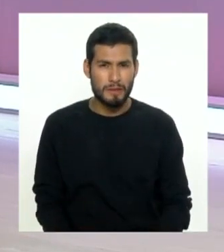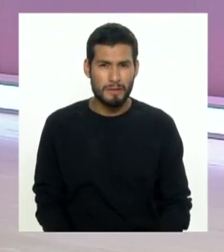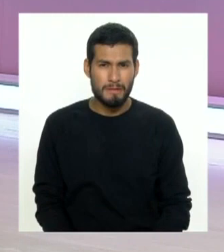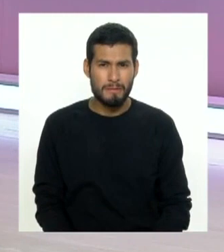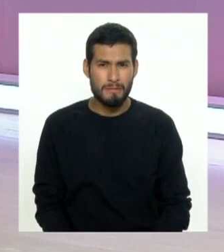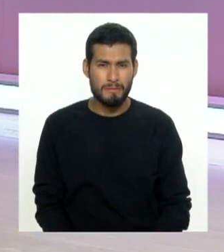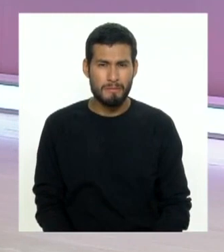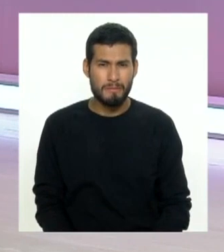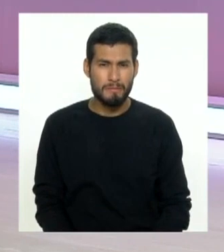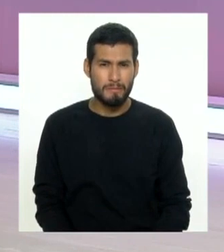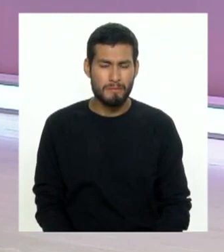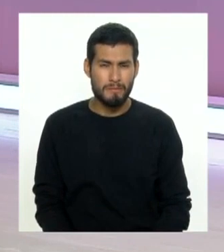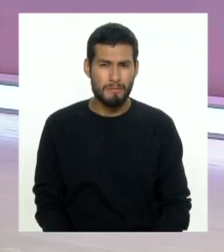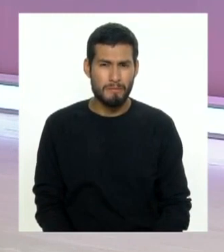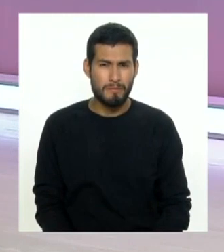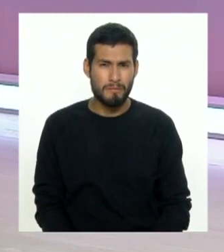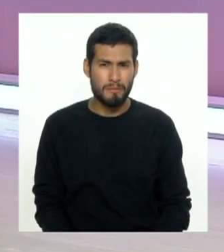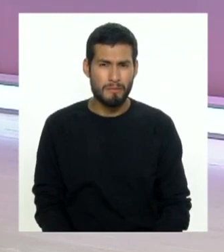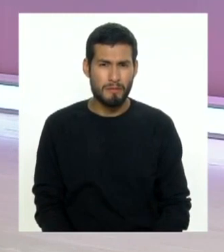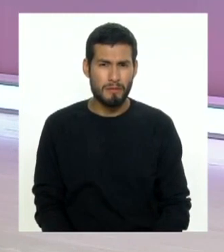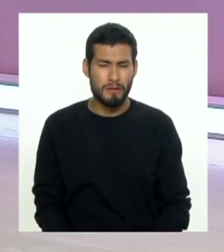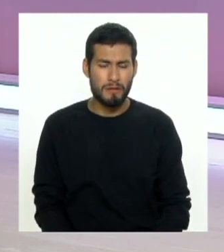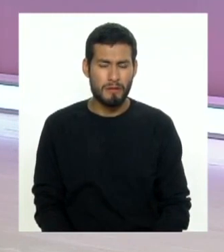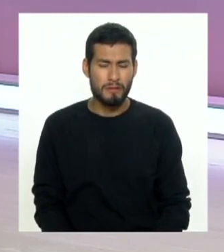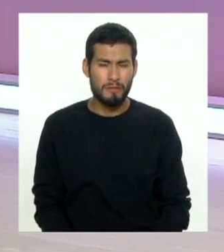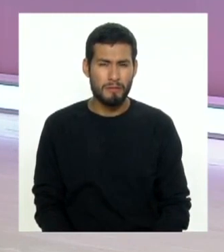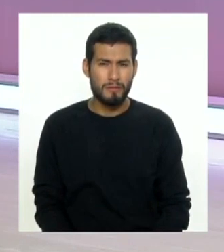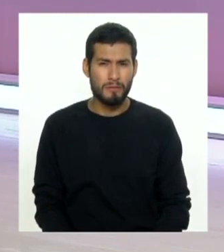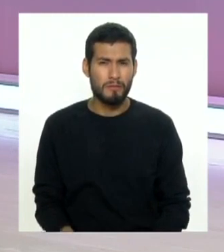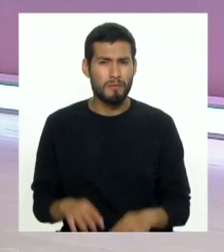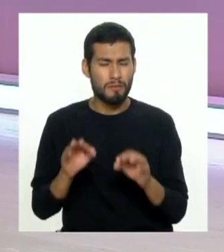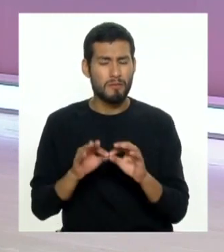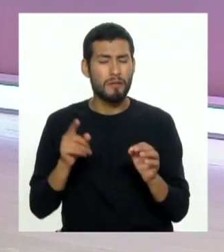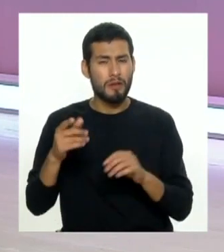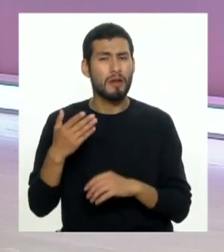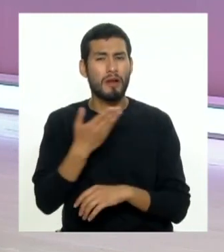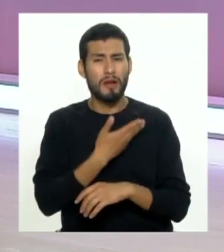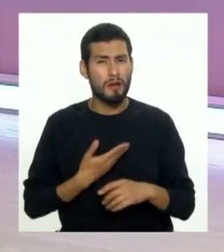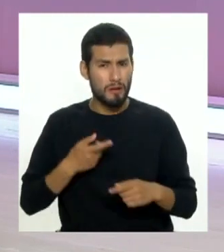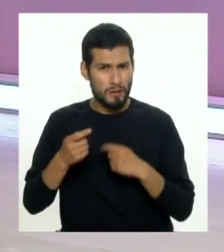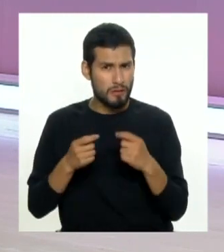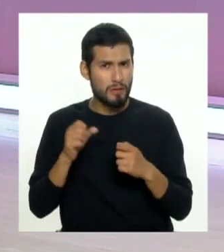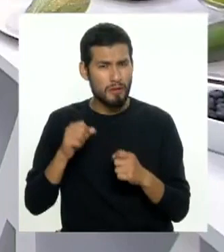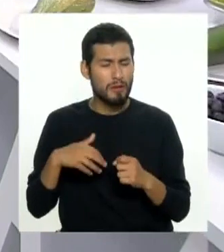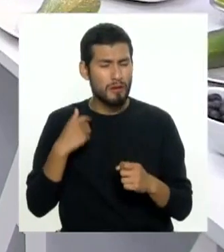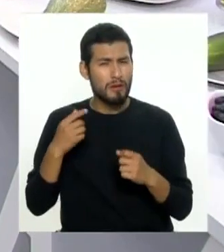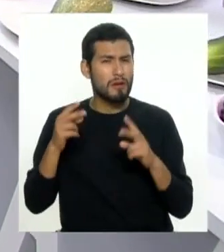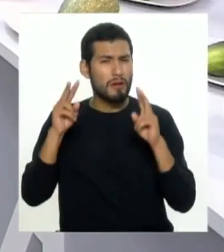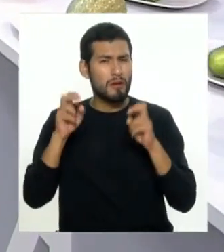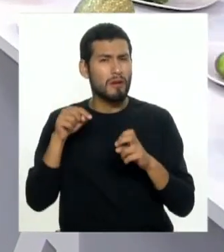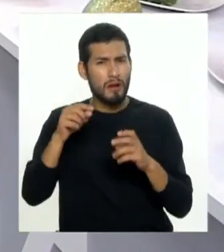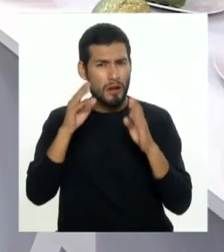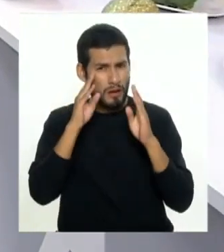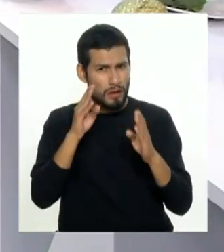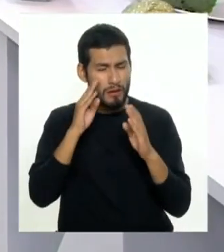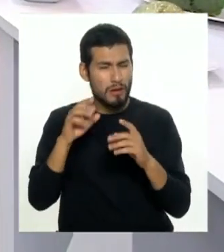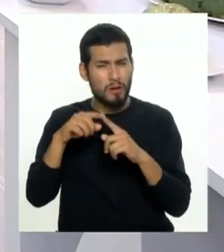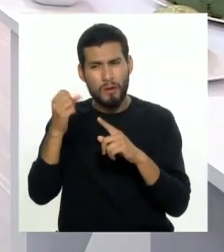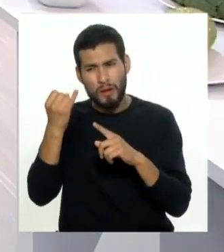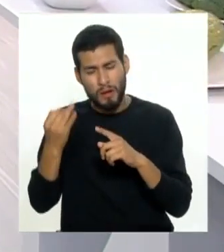aspecto genético. ¿Y si hay, por parte del Estado, algún tipo de investigación en las medicinas